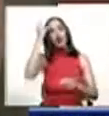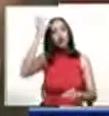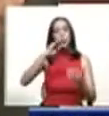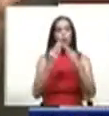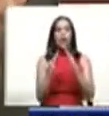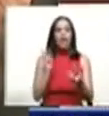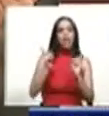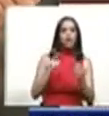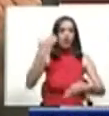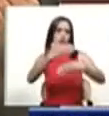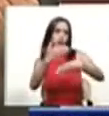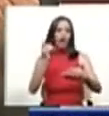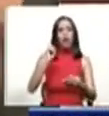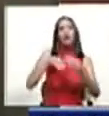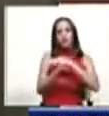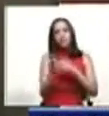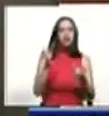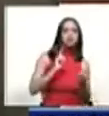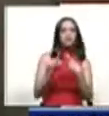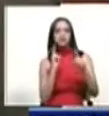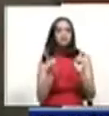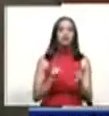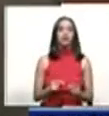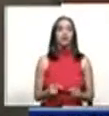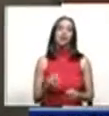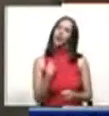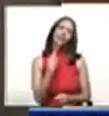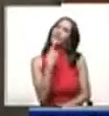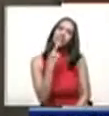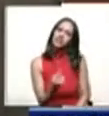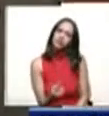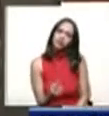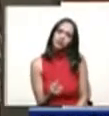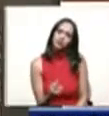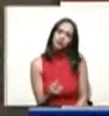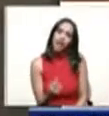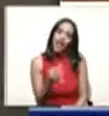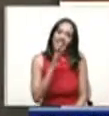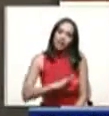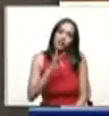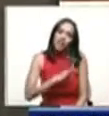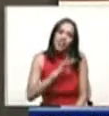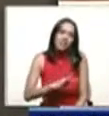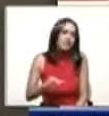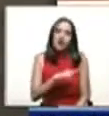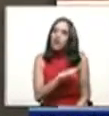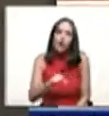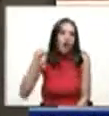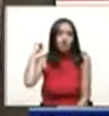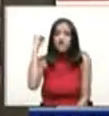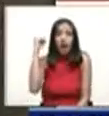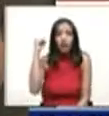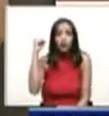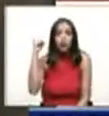puso obstáculos, no le pusieron obstáculos? Y una sola cosa les voy a decir, el socialismo no ha triunfado,